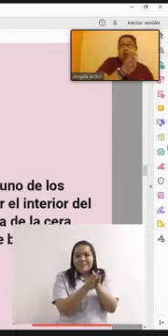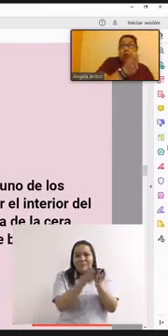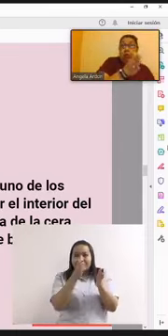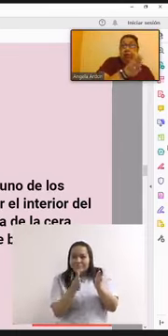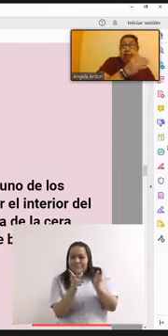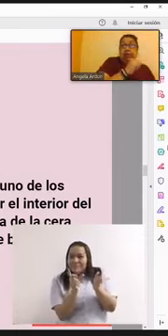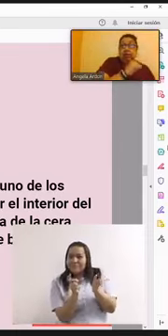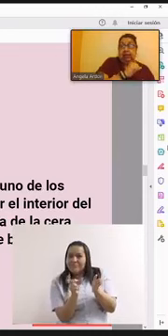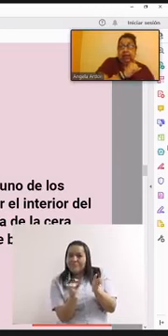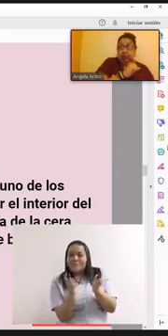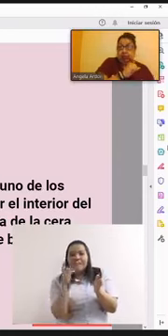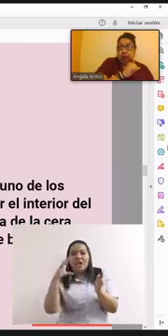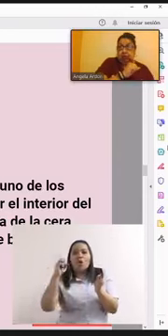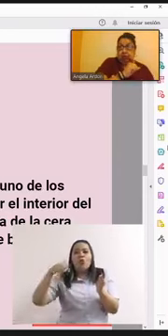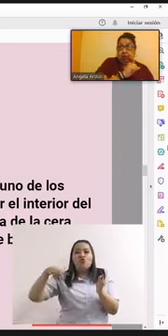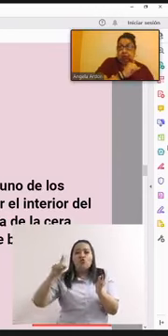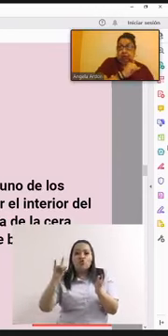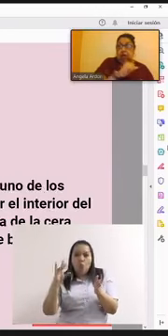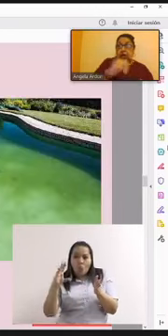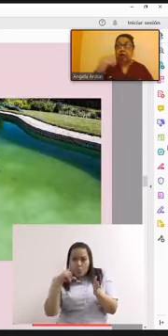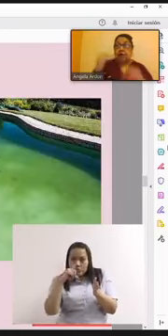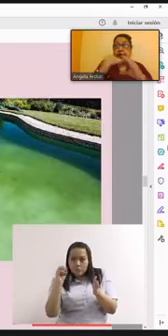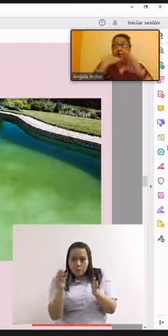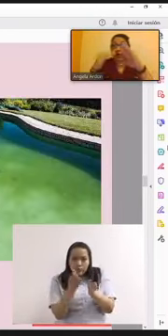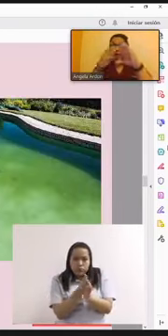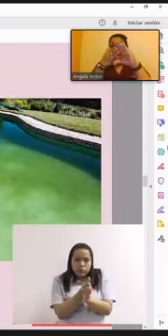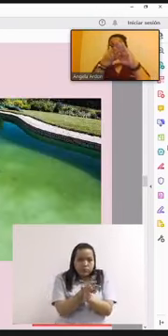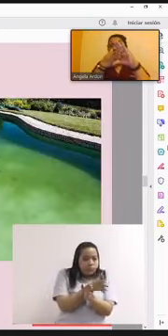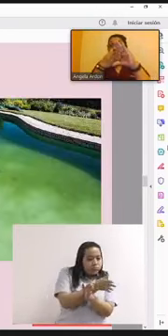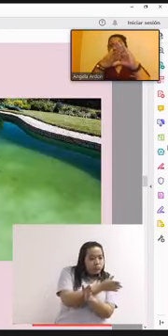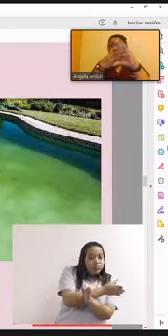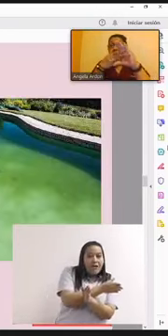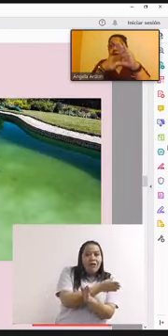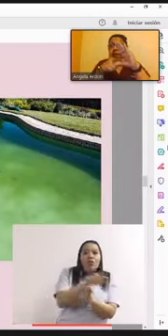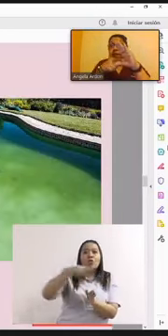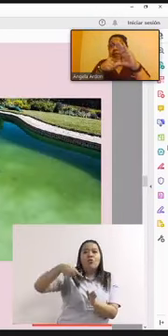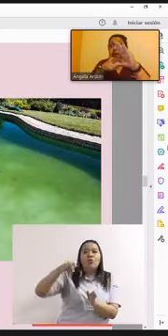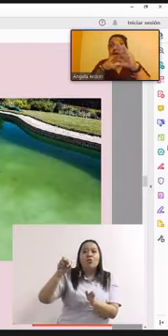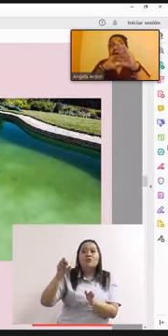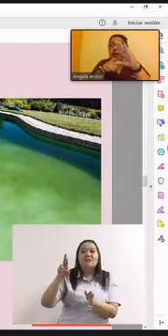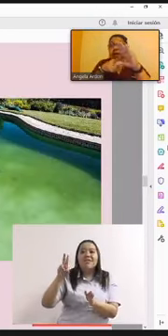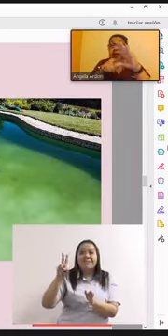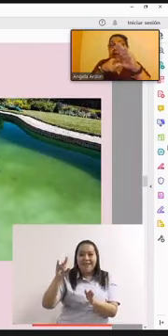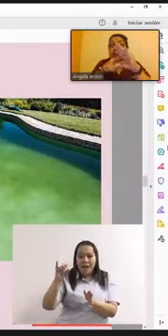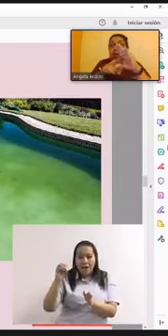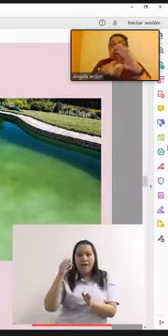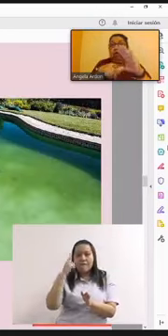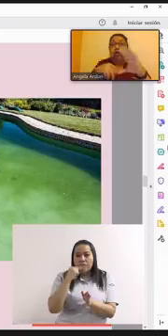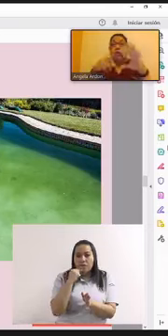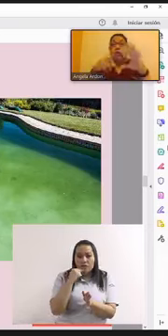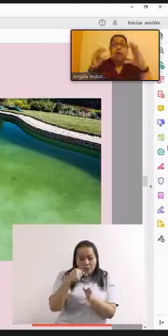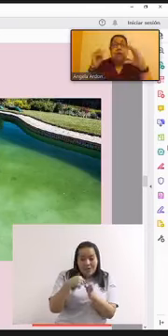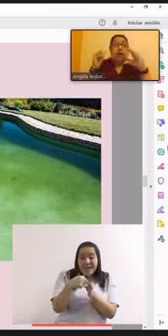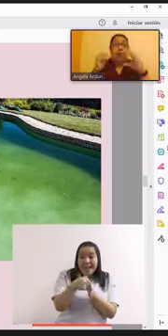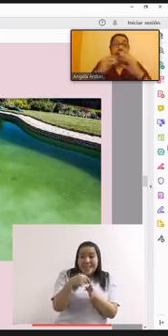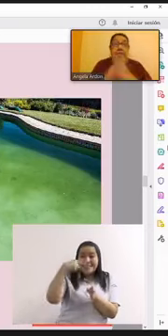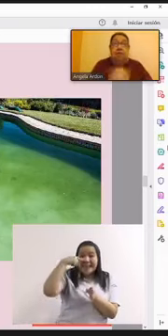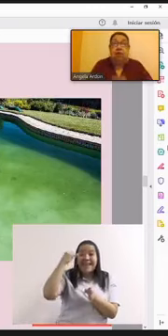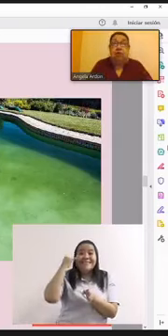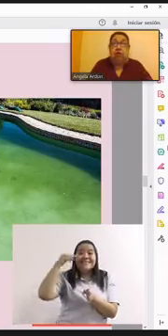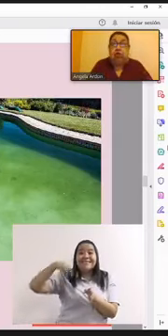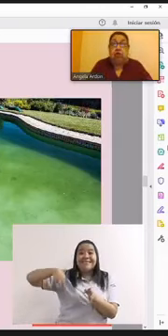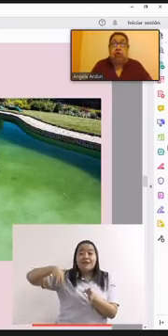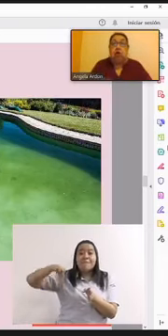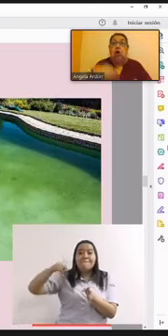los tres huesecillos que tenemos. Y lo dejamos libre, y ese nervio, el tímpano nos sirve para percibir